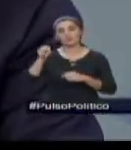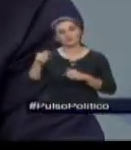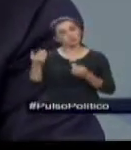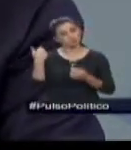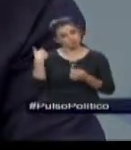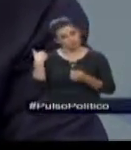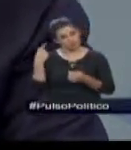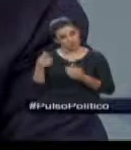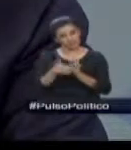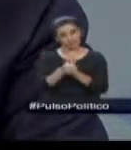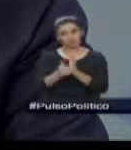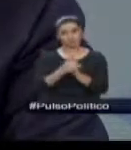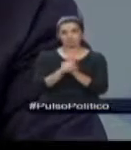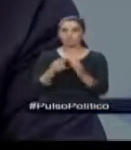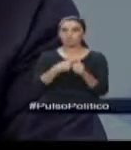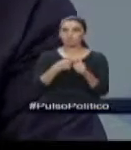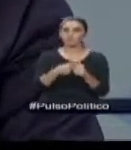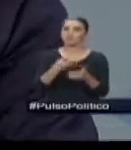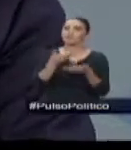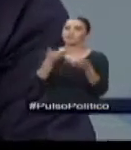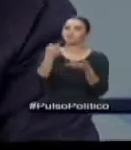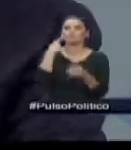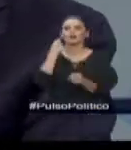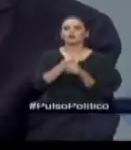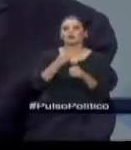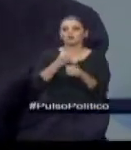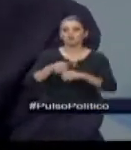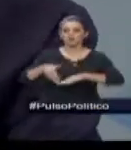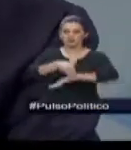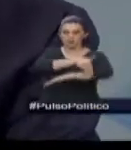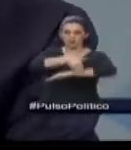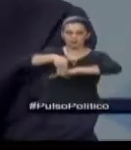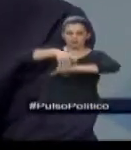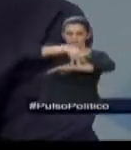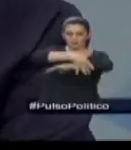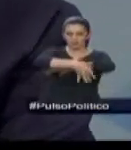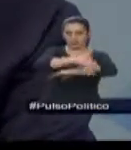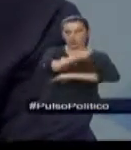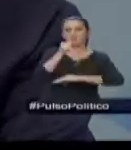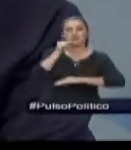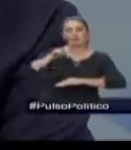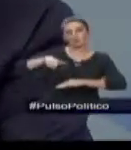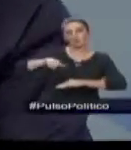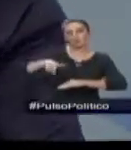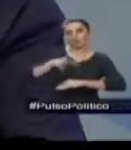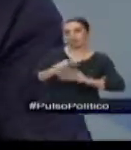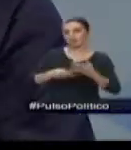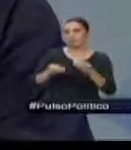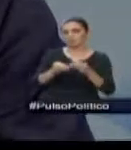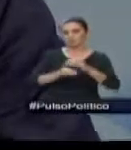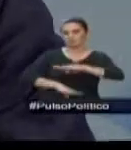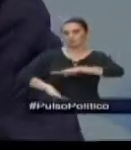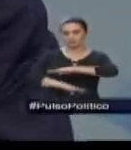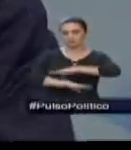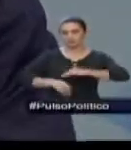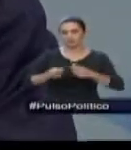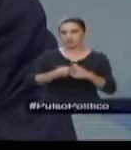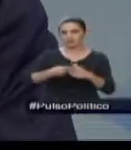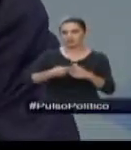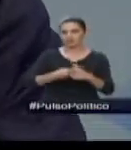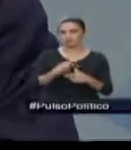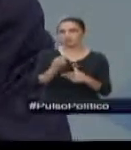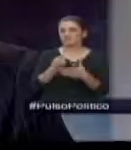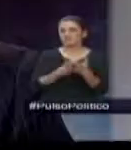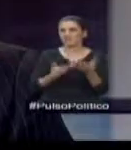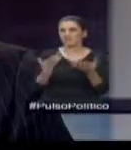financiera primero la destinarían a obras de alcantarillado y agua potable que las tienen como más básicas entonces qué es lo que busca la